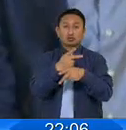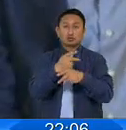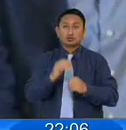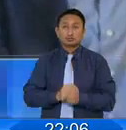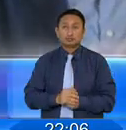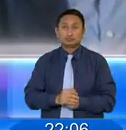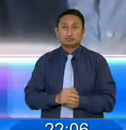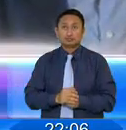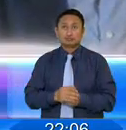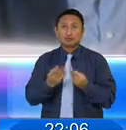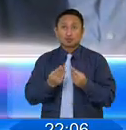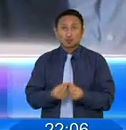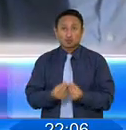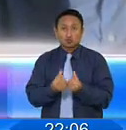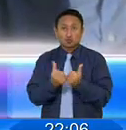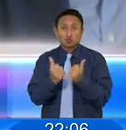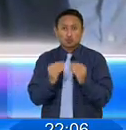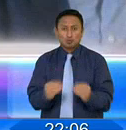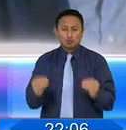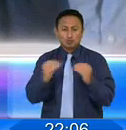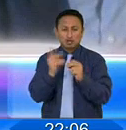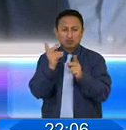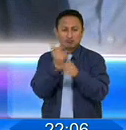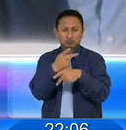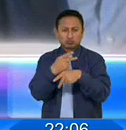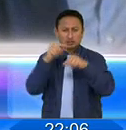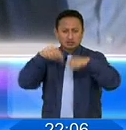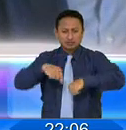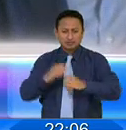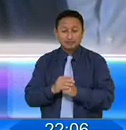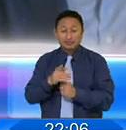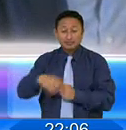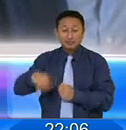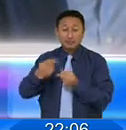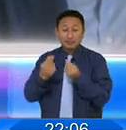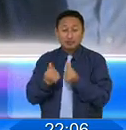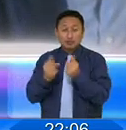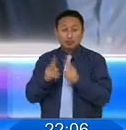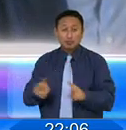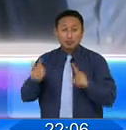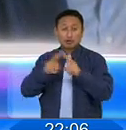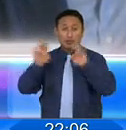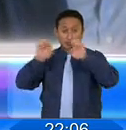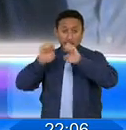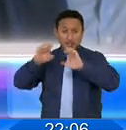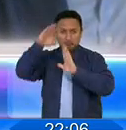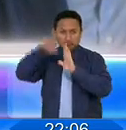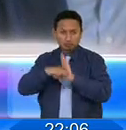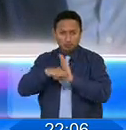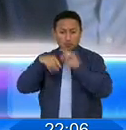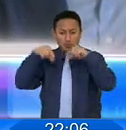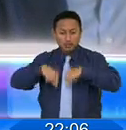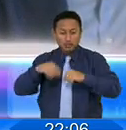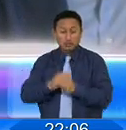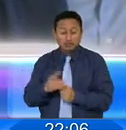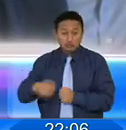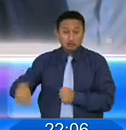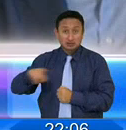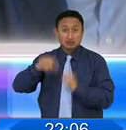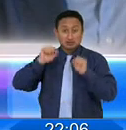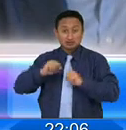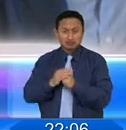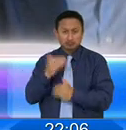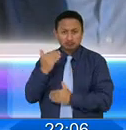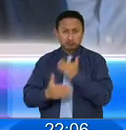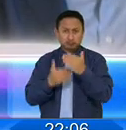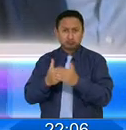Mayor calidad, mayor productividad, bajarles costos y trabas a las empresas para que puedan justamente ir